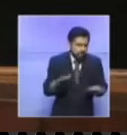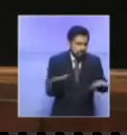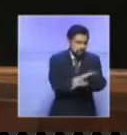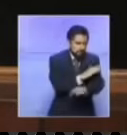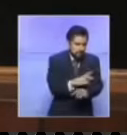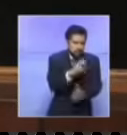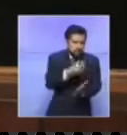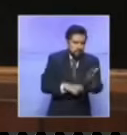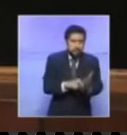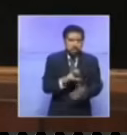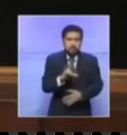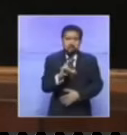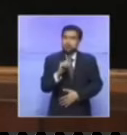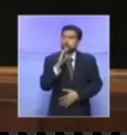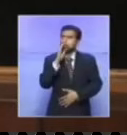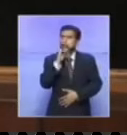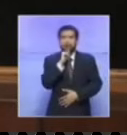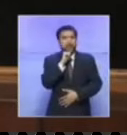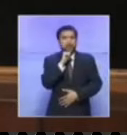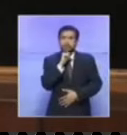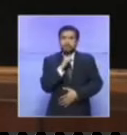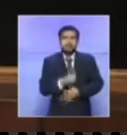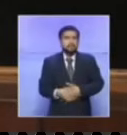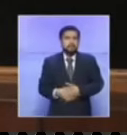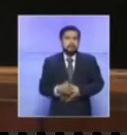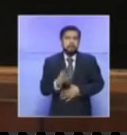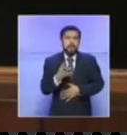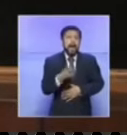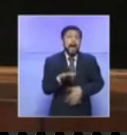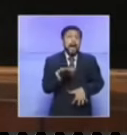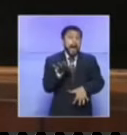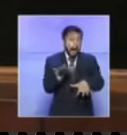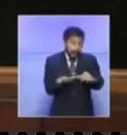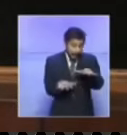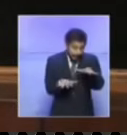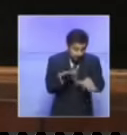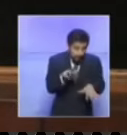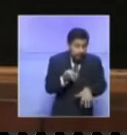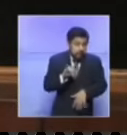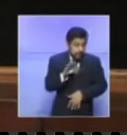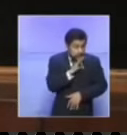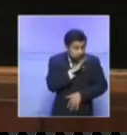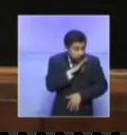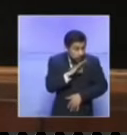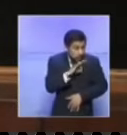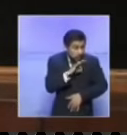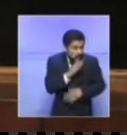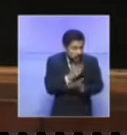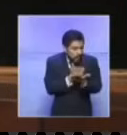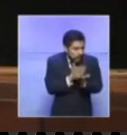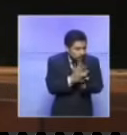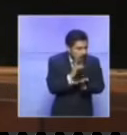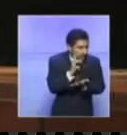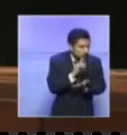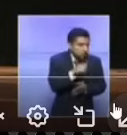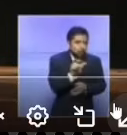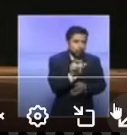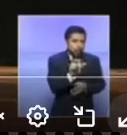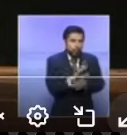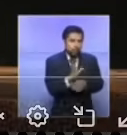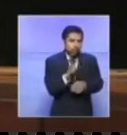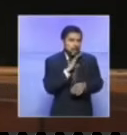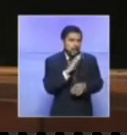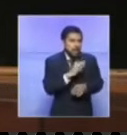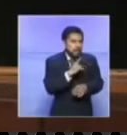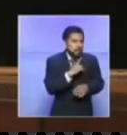reforma electoral que es creo que bastante Claro que la decisión popular es cero plurinominales